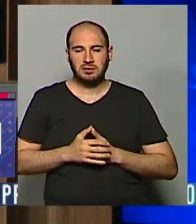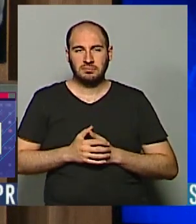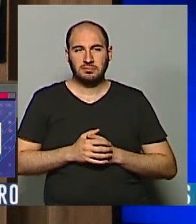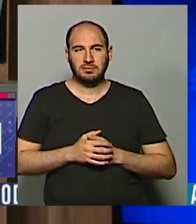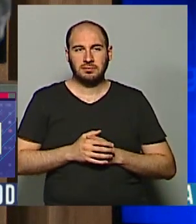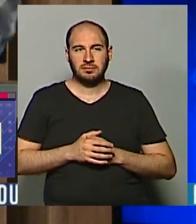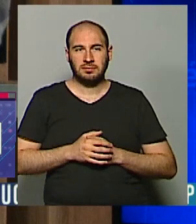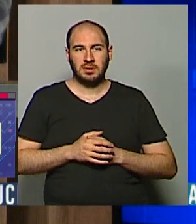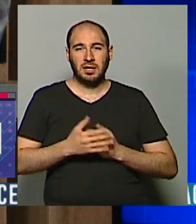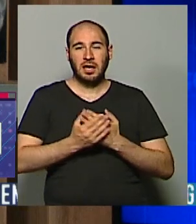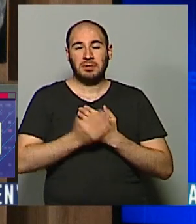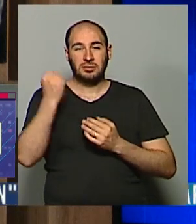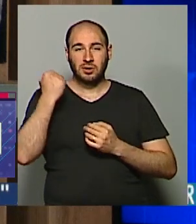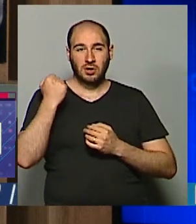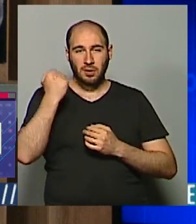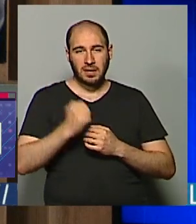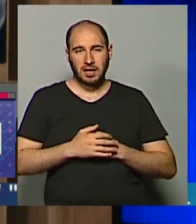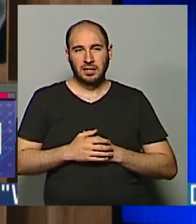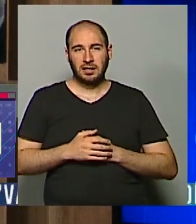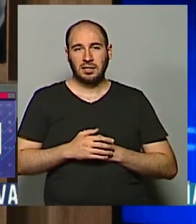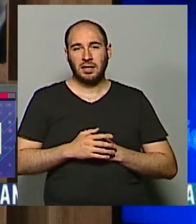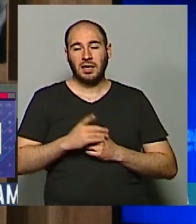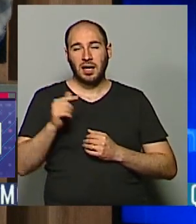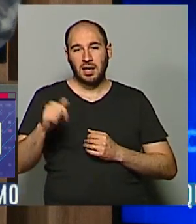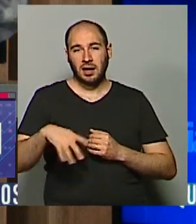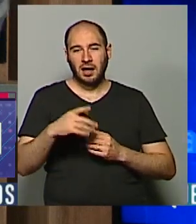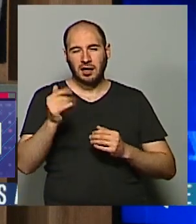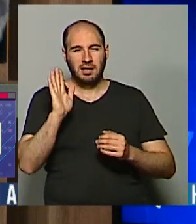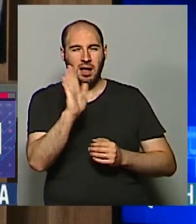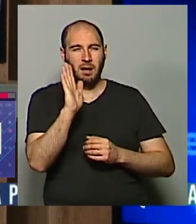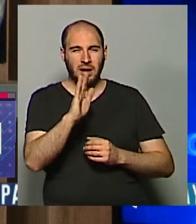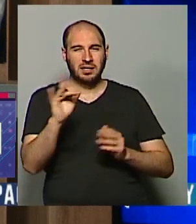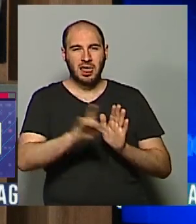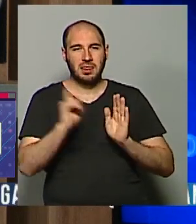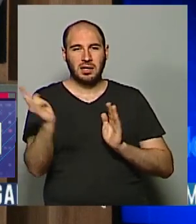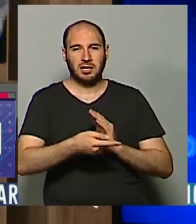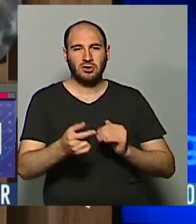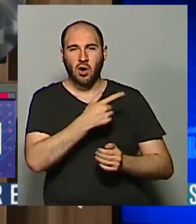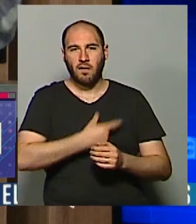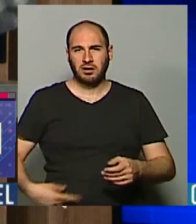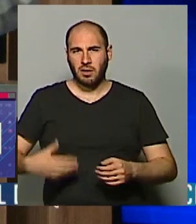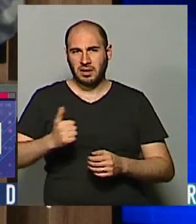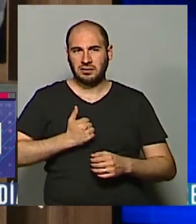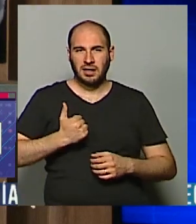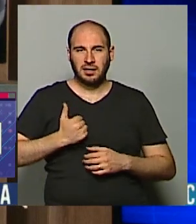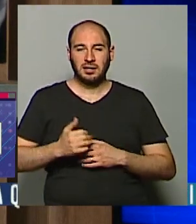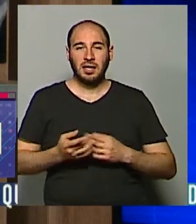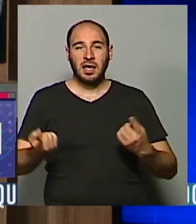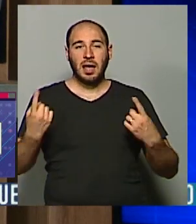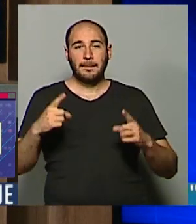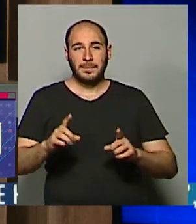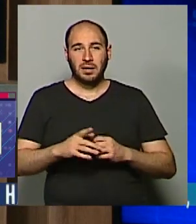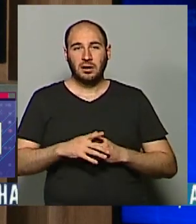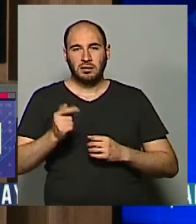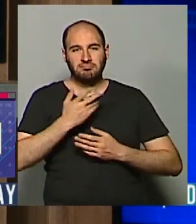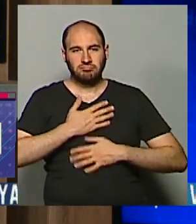inclusive el ministro de Economía salió prácticamente a amenazar con un decreto de la dictadura, pero se